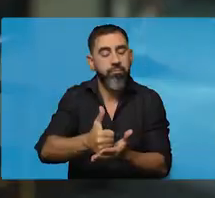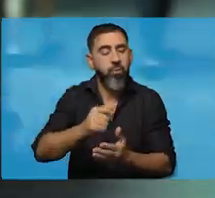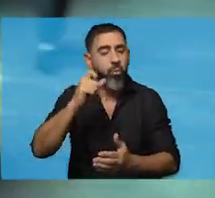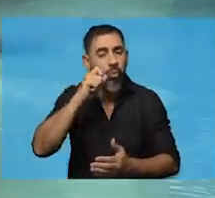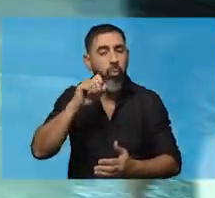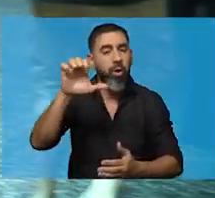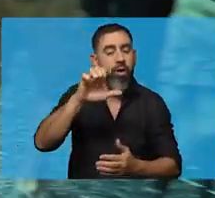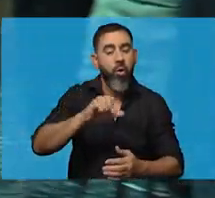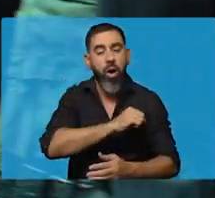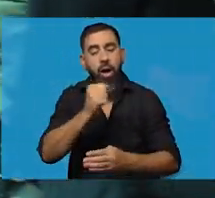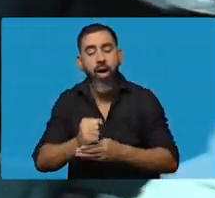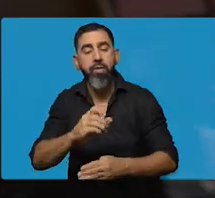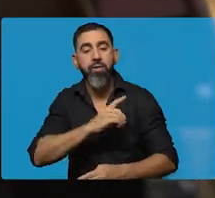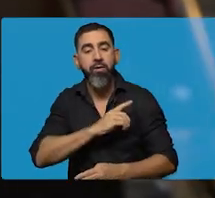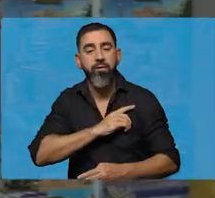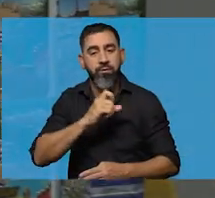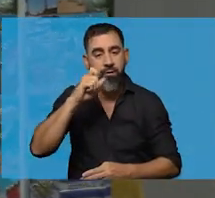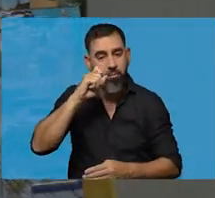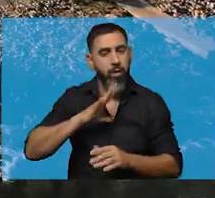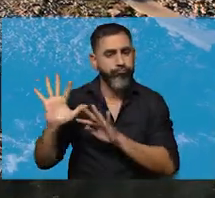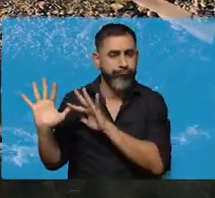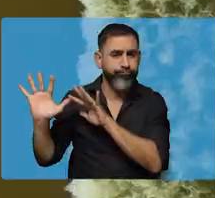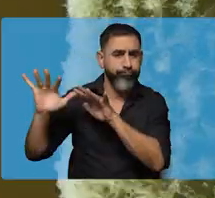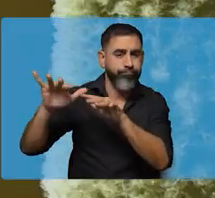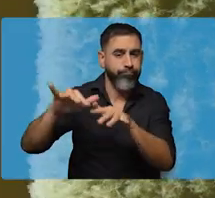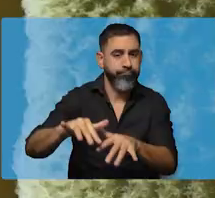que recibe turismo todo el año.